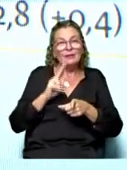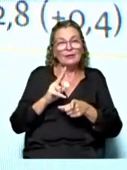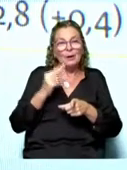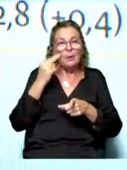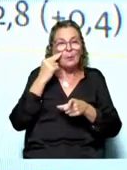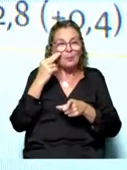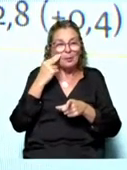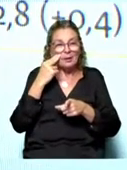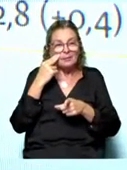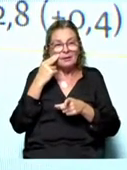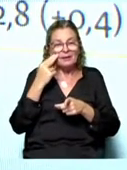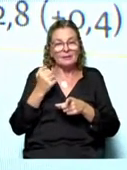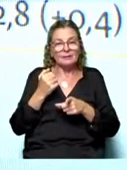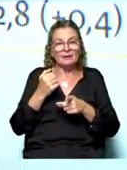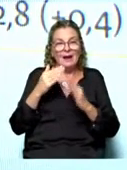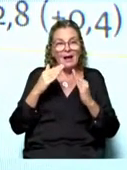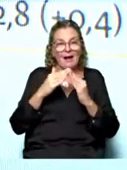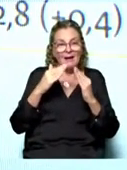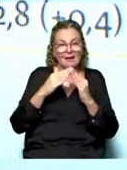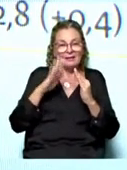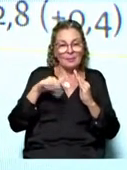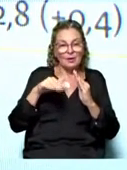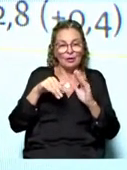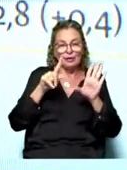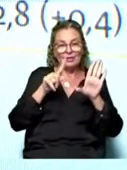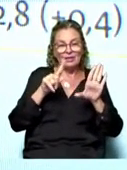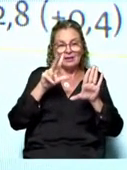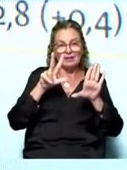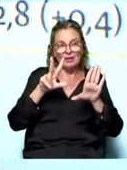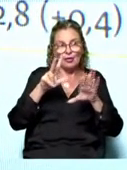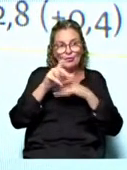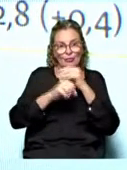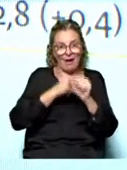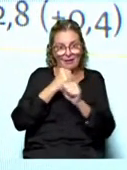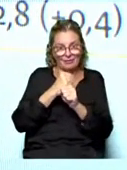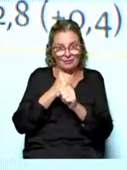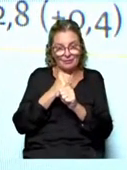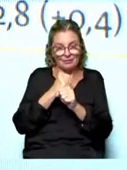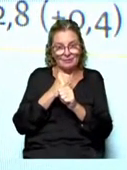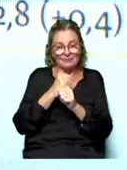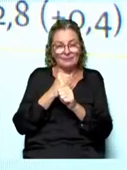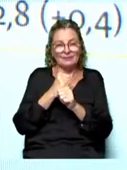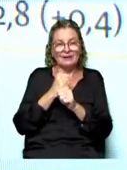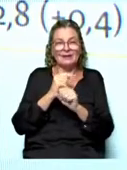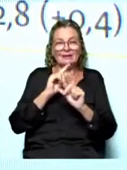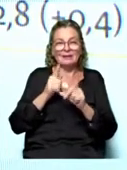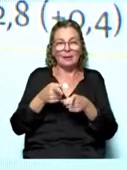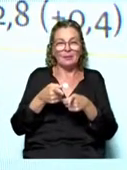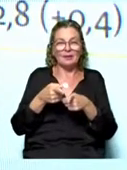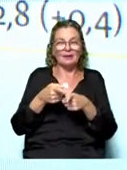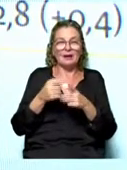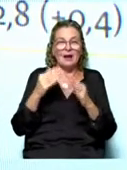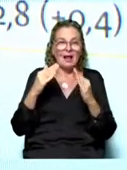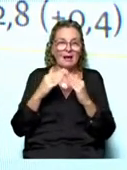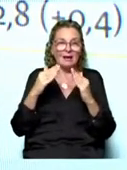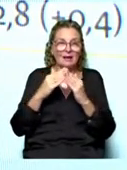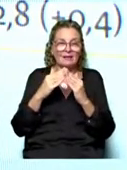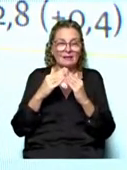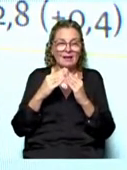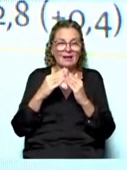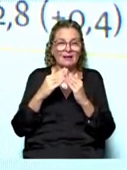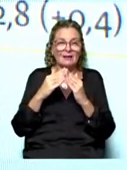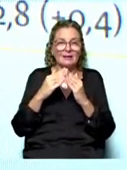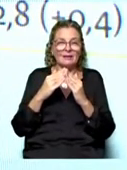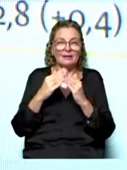afectados los hogares con menores de 18 años y en particular los hogares que se encuentran en el